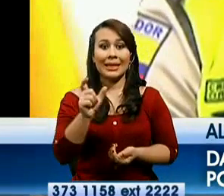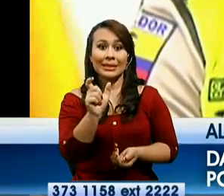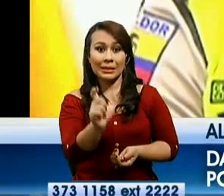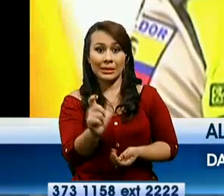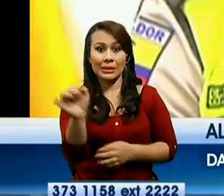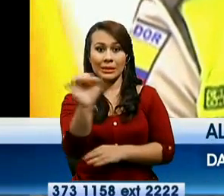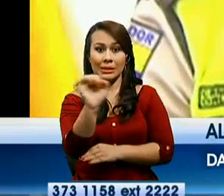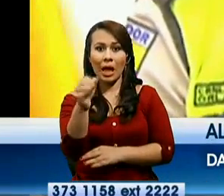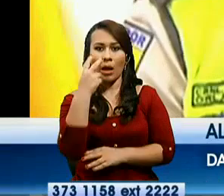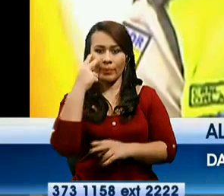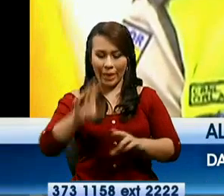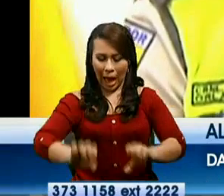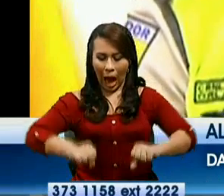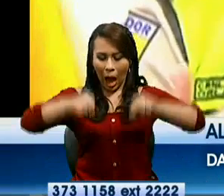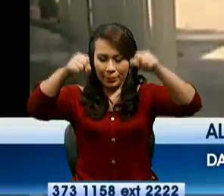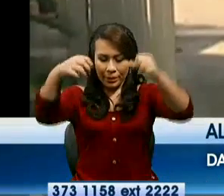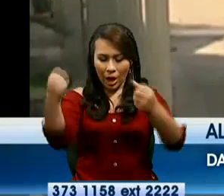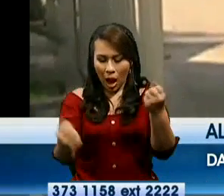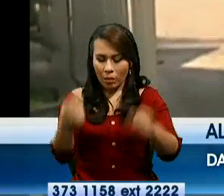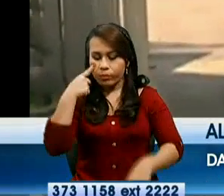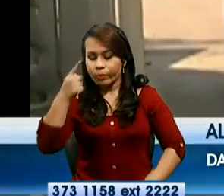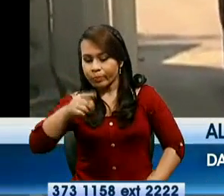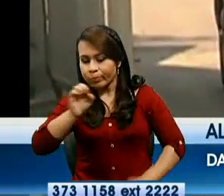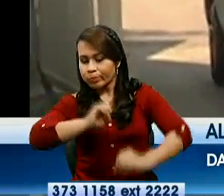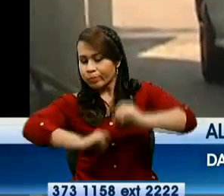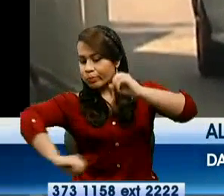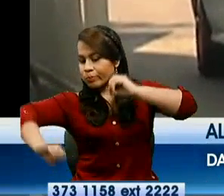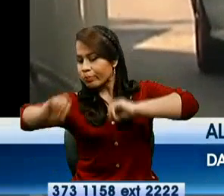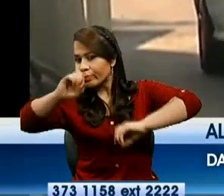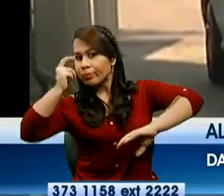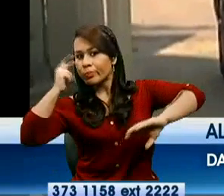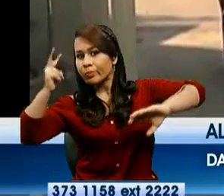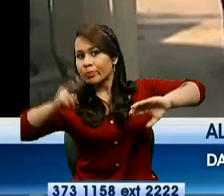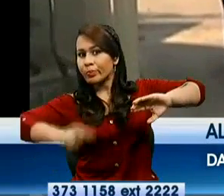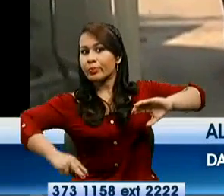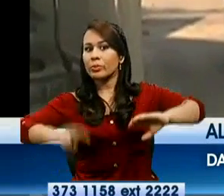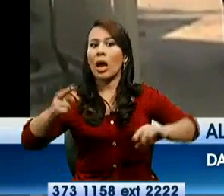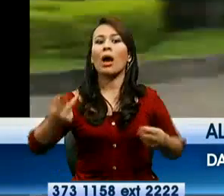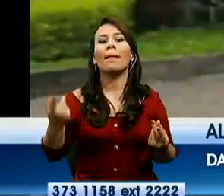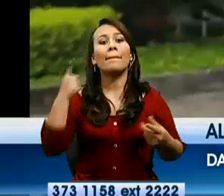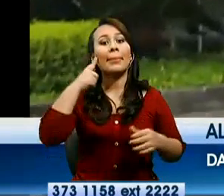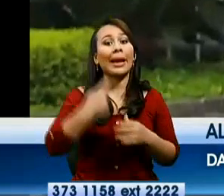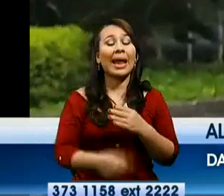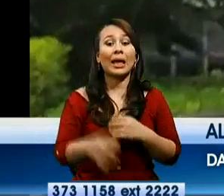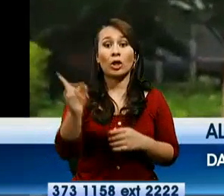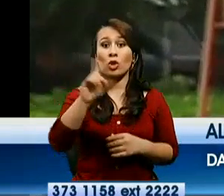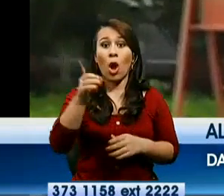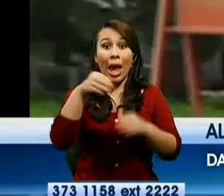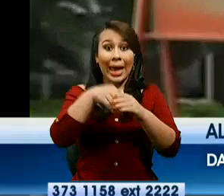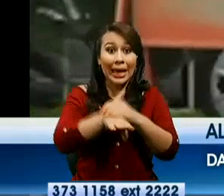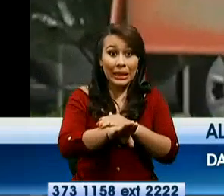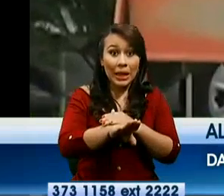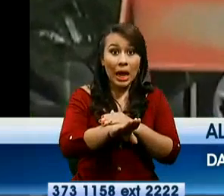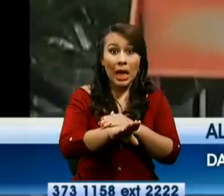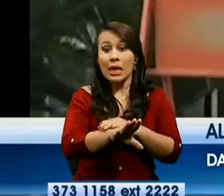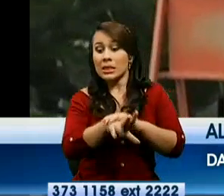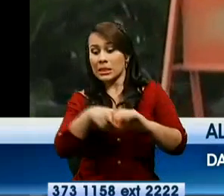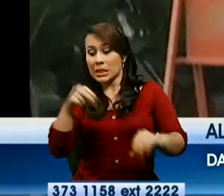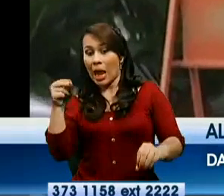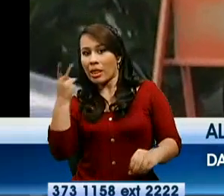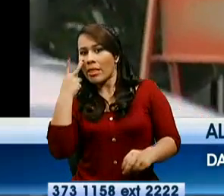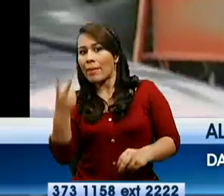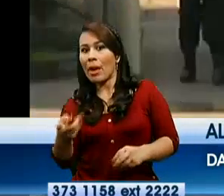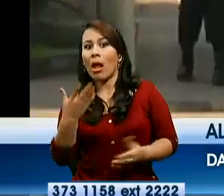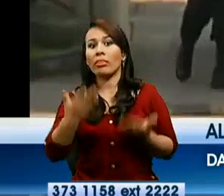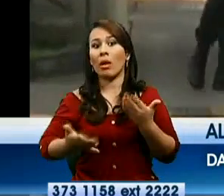sino registrar el vehículo, abrir cajuelas de los vehículos, tanto a la entrada como a la salida. Los guardias